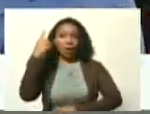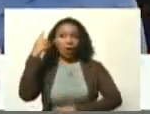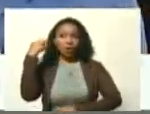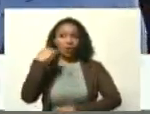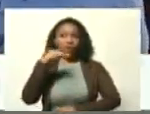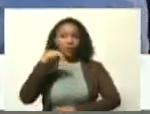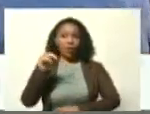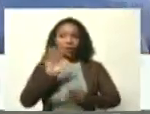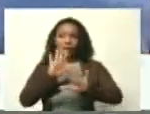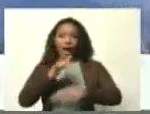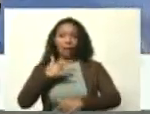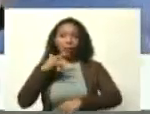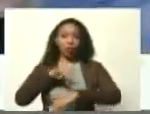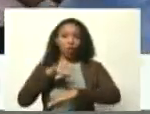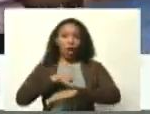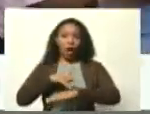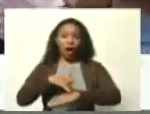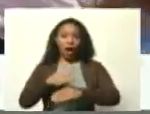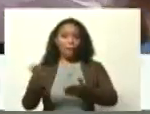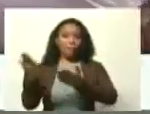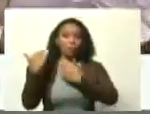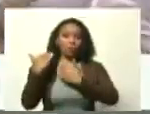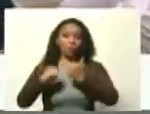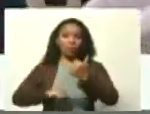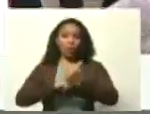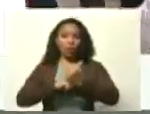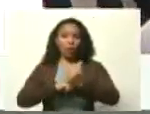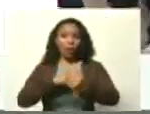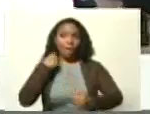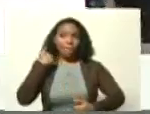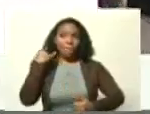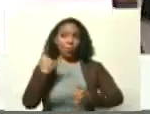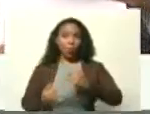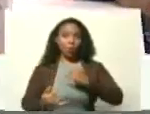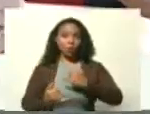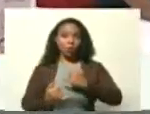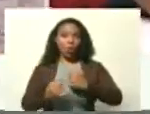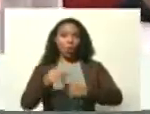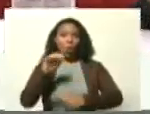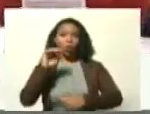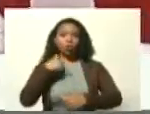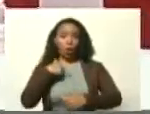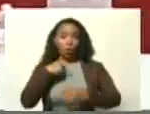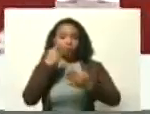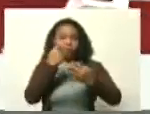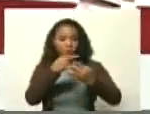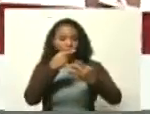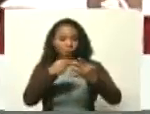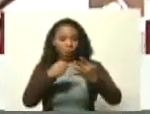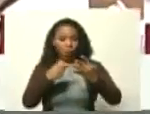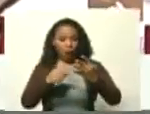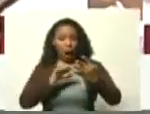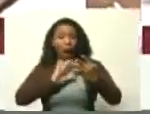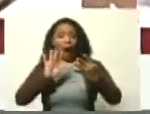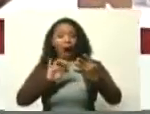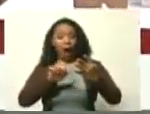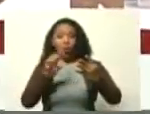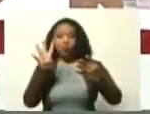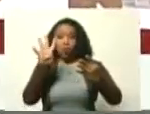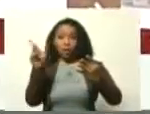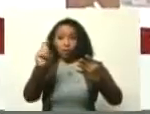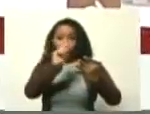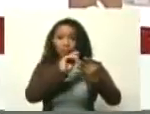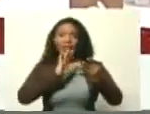noviembre, ya me toca refuerzo. A partir de mi última dosis cuento 4 meses para reforzarme y estaremos